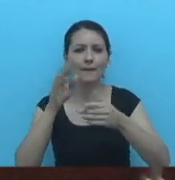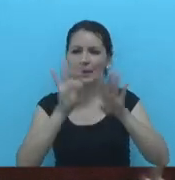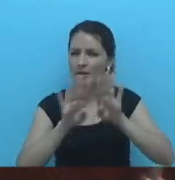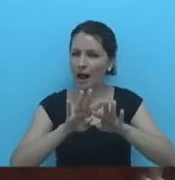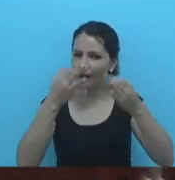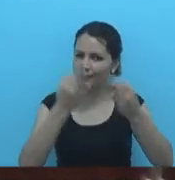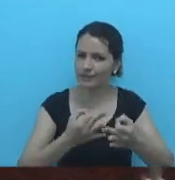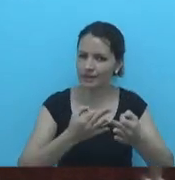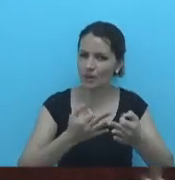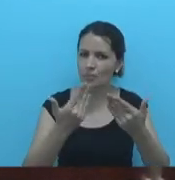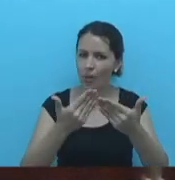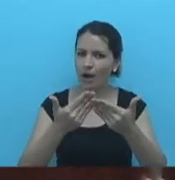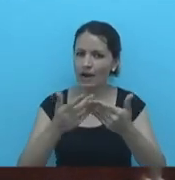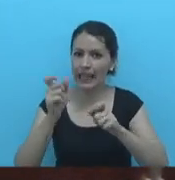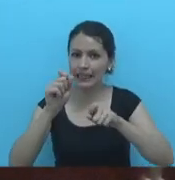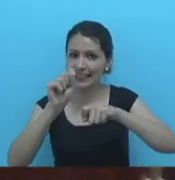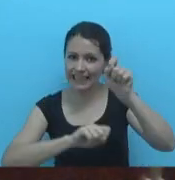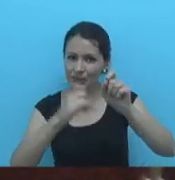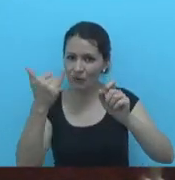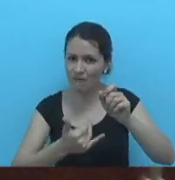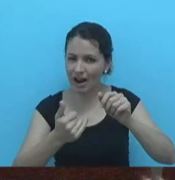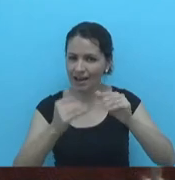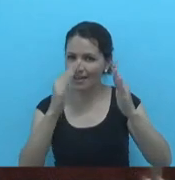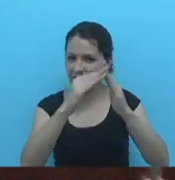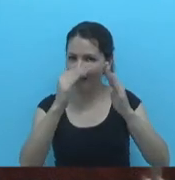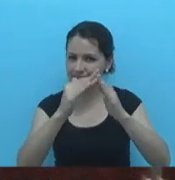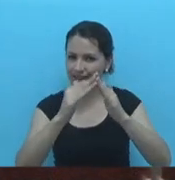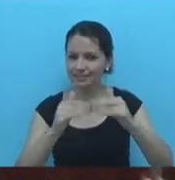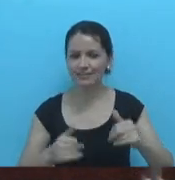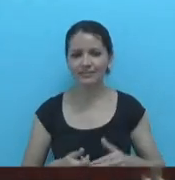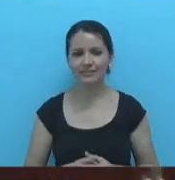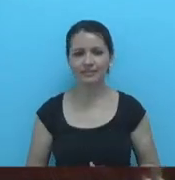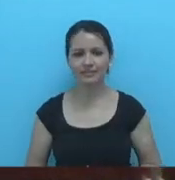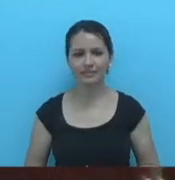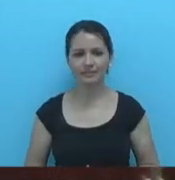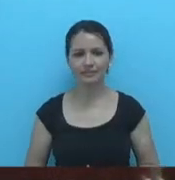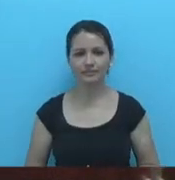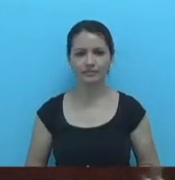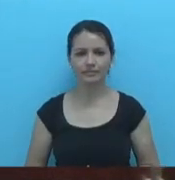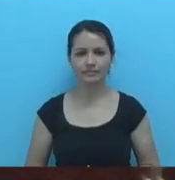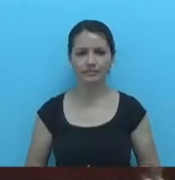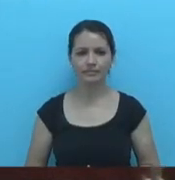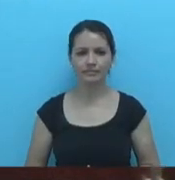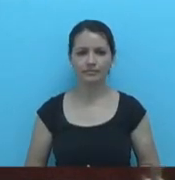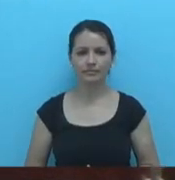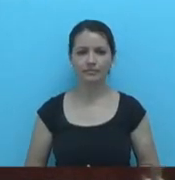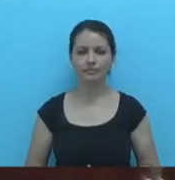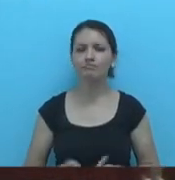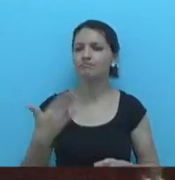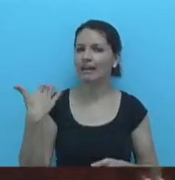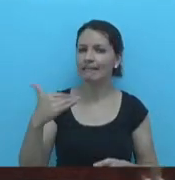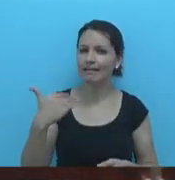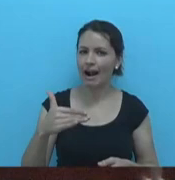ellos, mediante experiencias anteriores de otras leyes, han relevado que ha sido mucho más efectivo y más